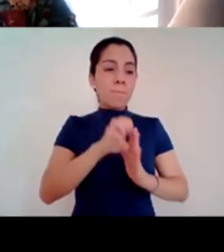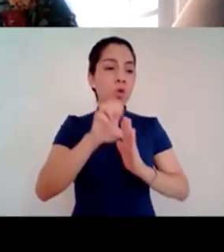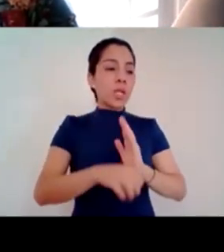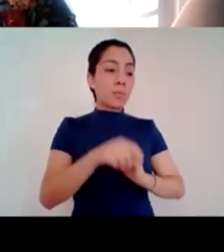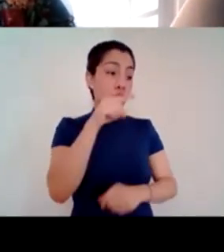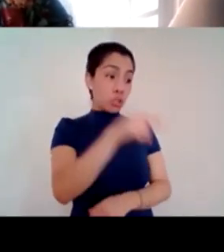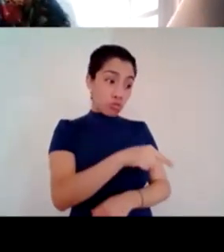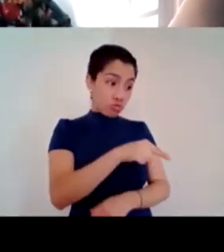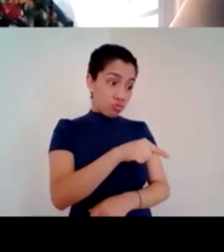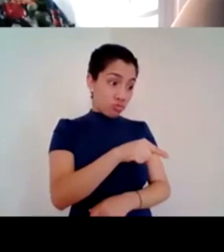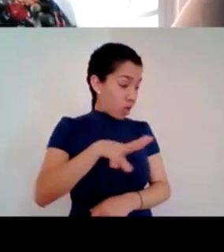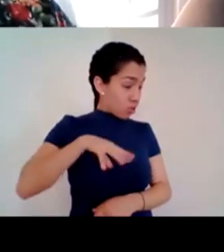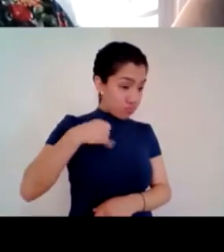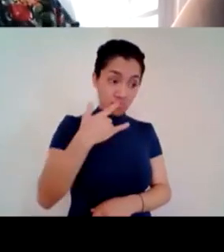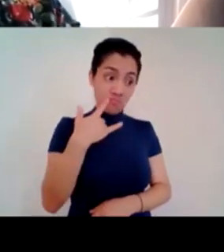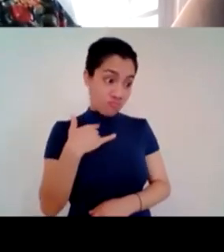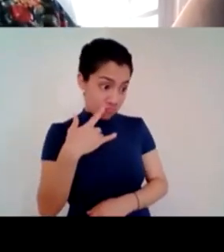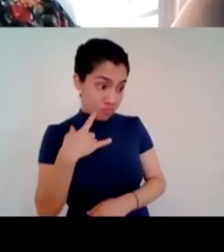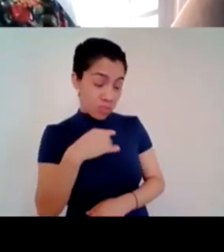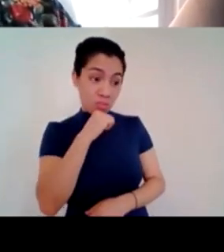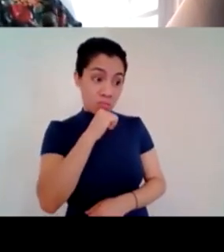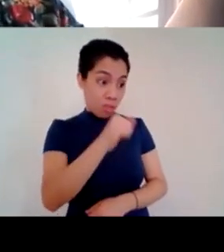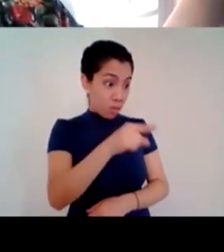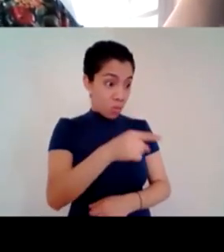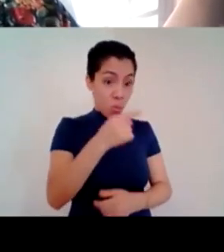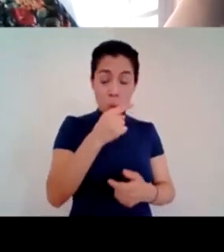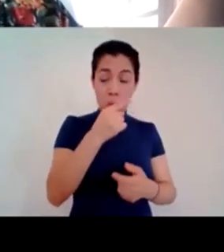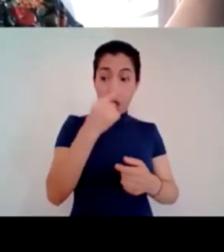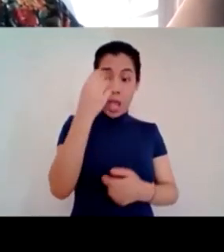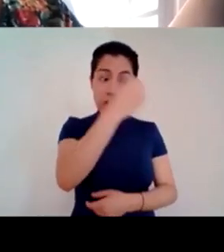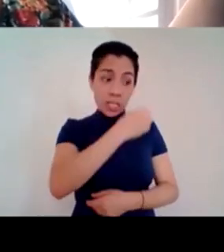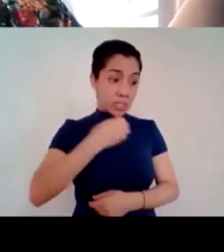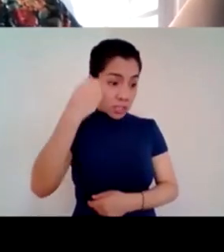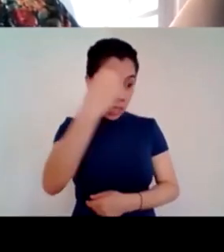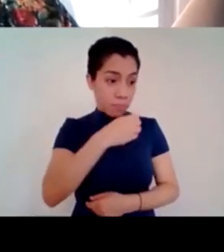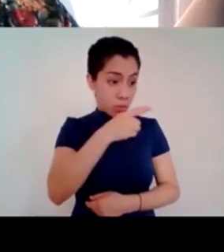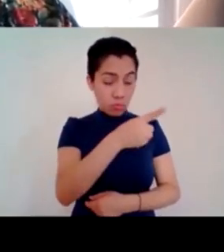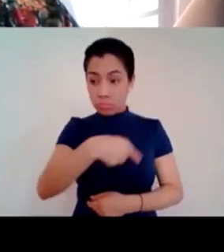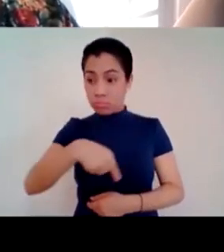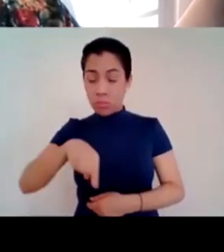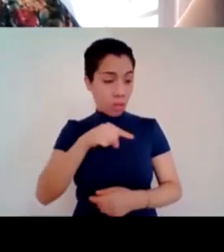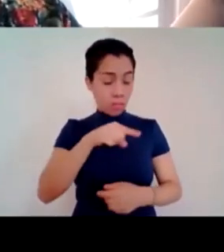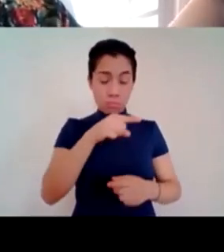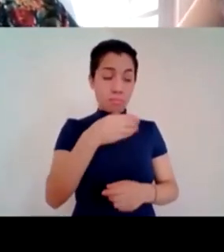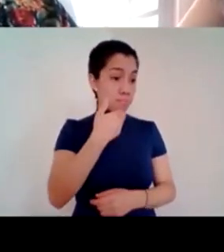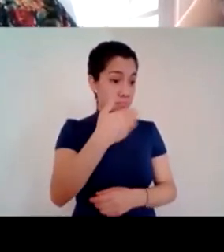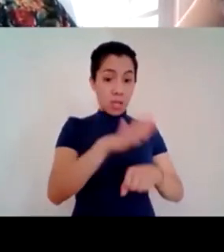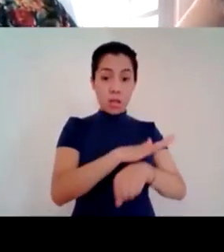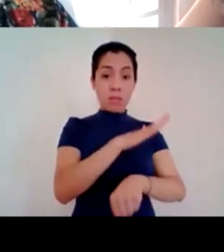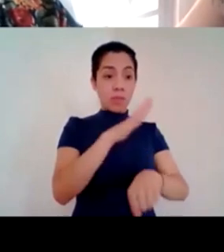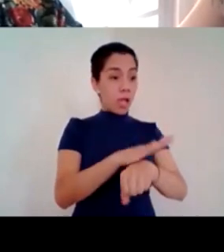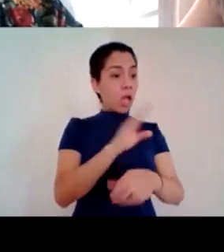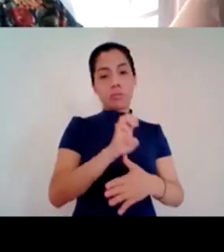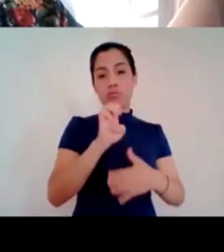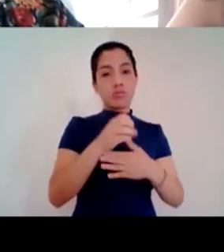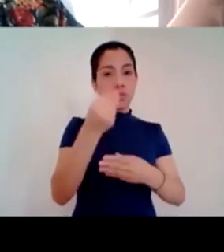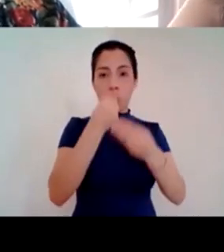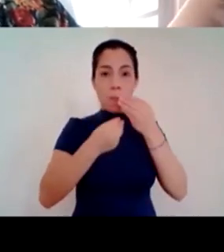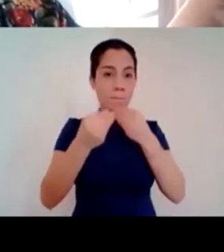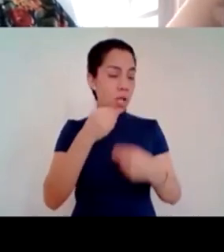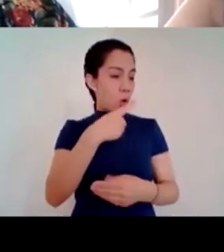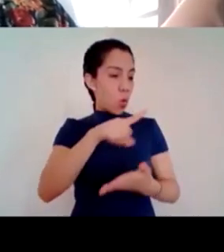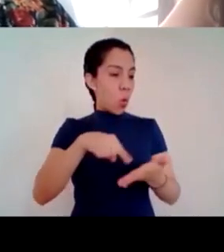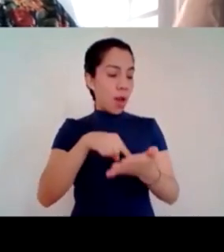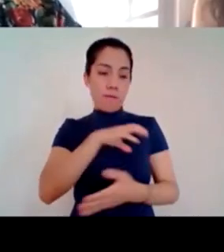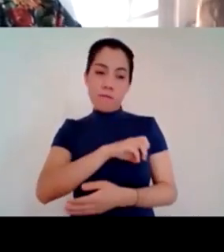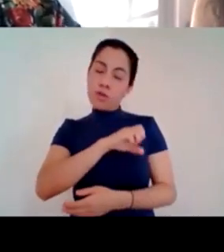favorito a comer también eso hay que cumplirlo o sea que tengan certeza de quién eres y puedan confiar bueno no sé si me